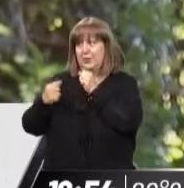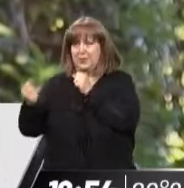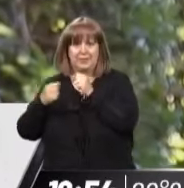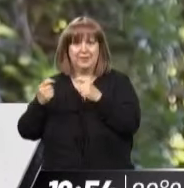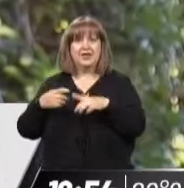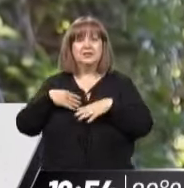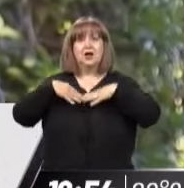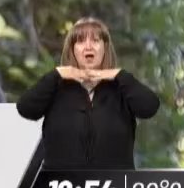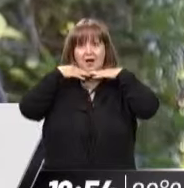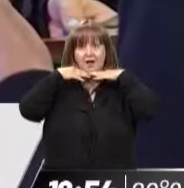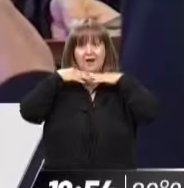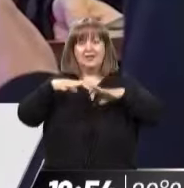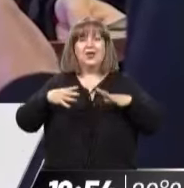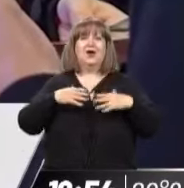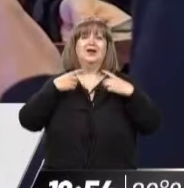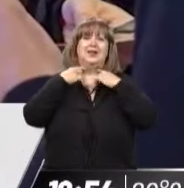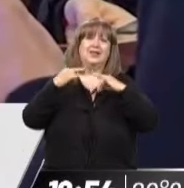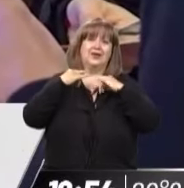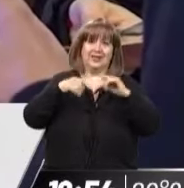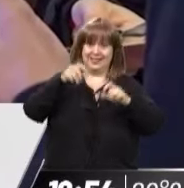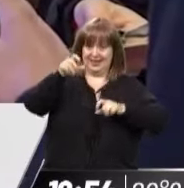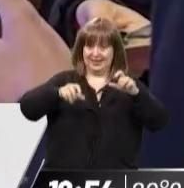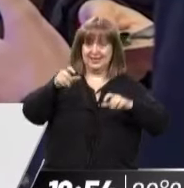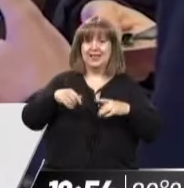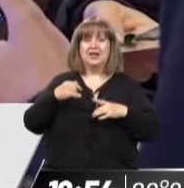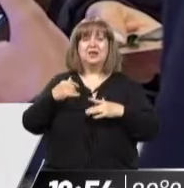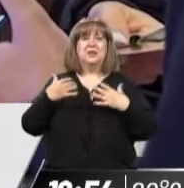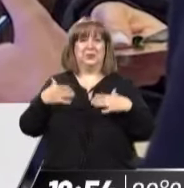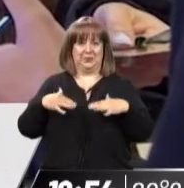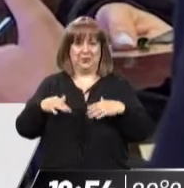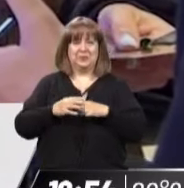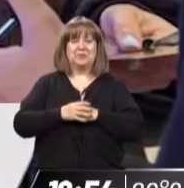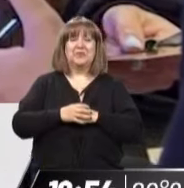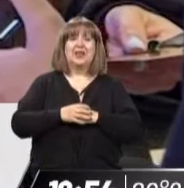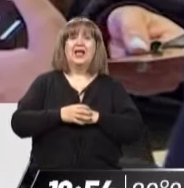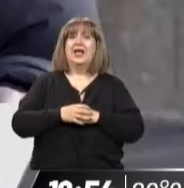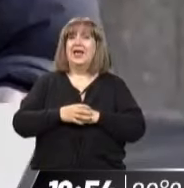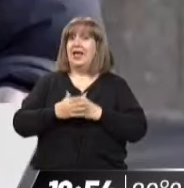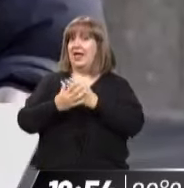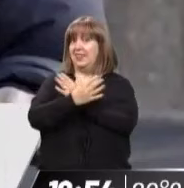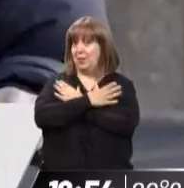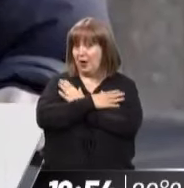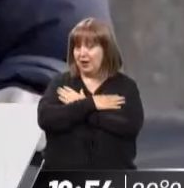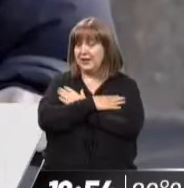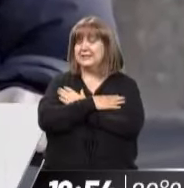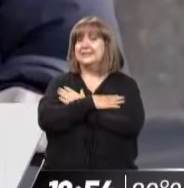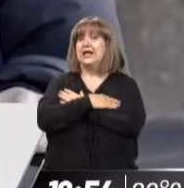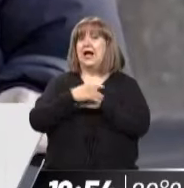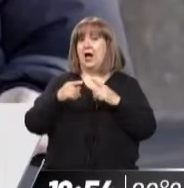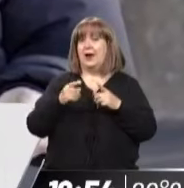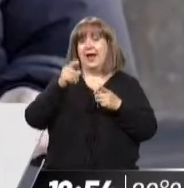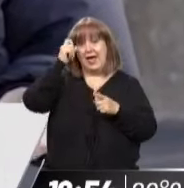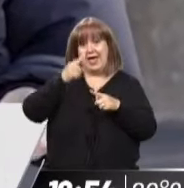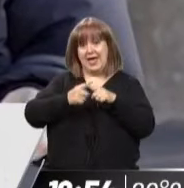asistieron. Fue el show. De Paul ha abierto una grieta. Bueno, qué tema, ¿no? Porque Camila Holmes,